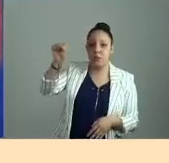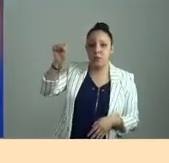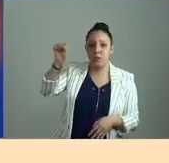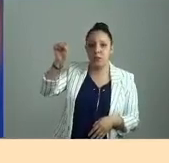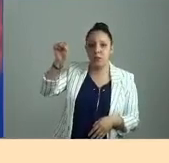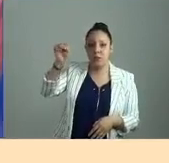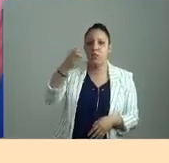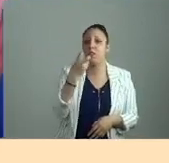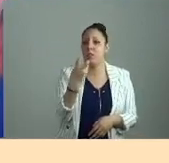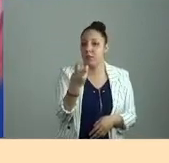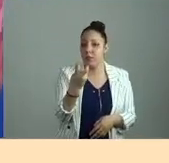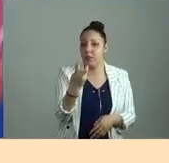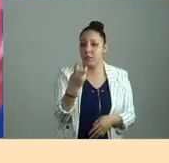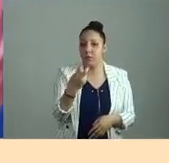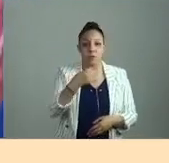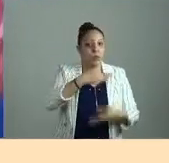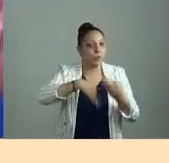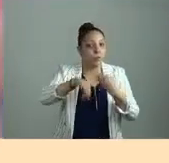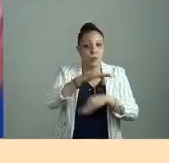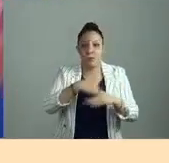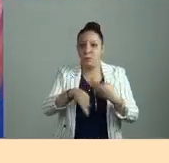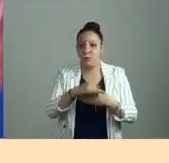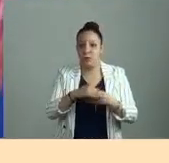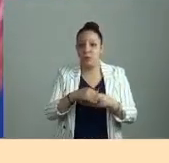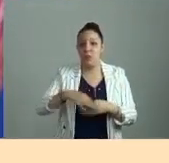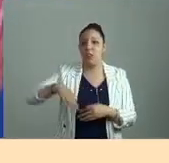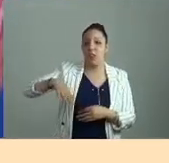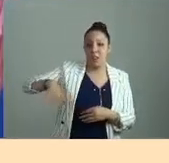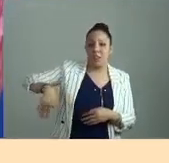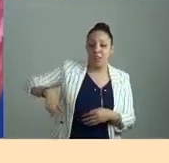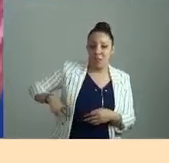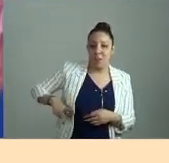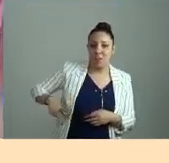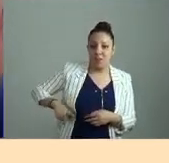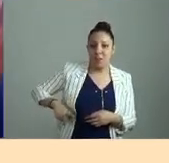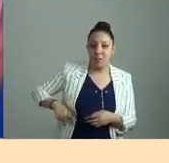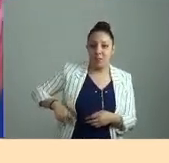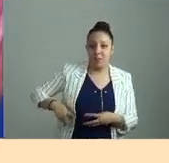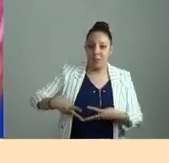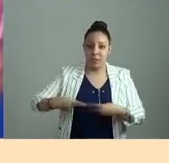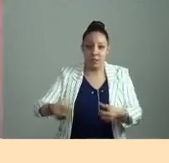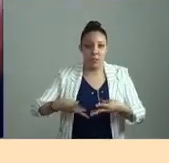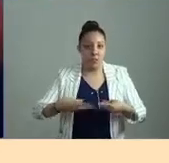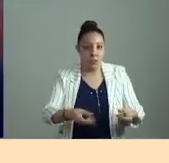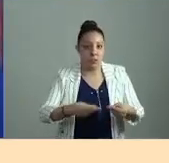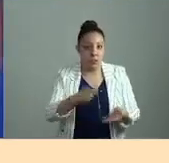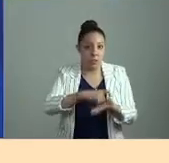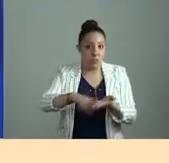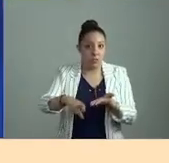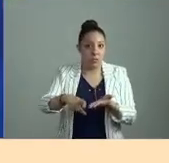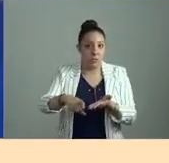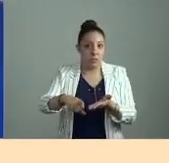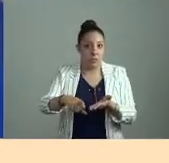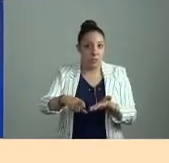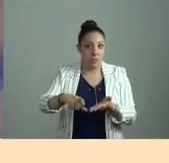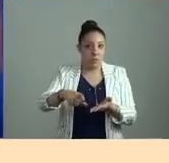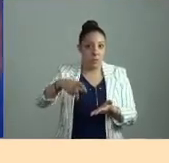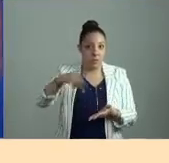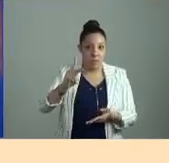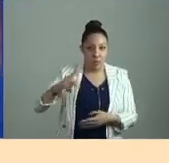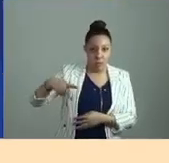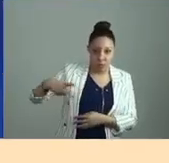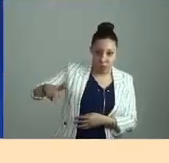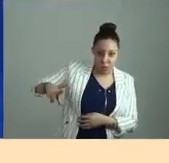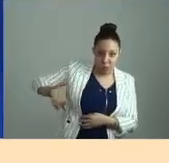el dolor que el capitalismo ha causado en el mundo de toda la matanza toda la miseria a